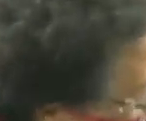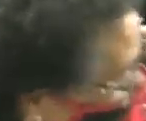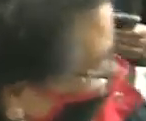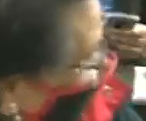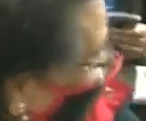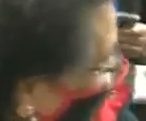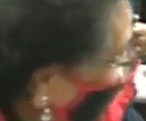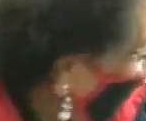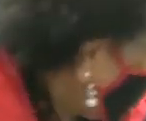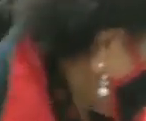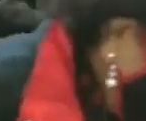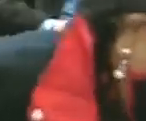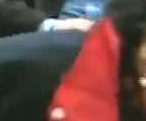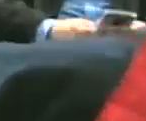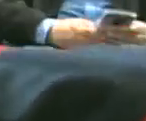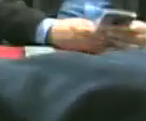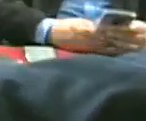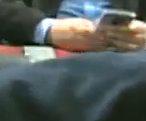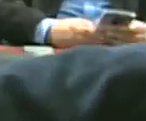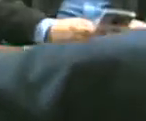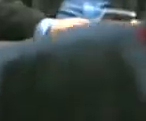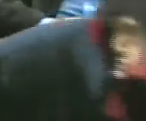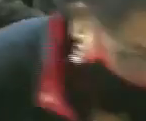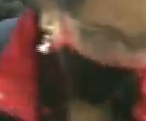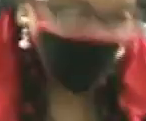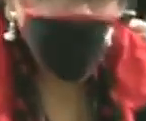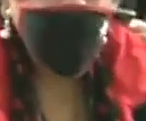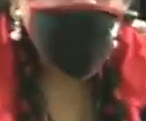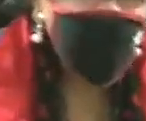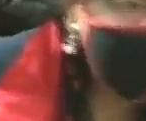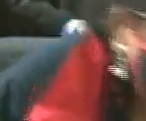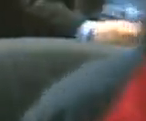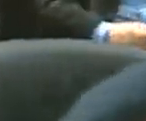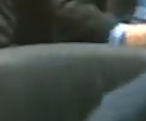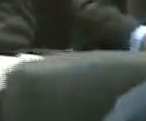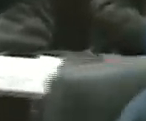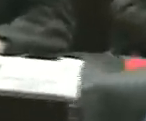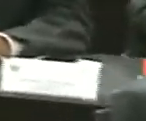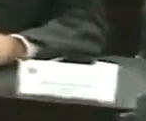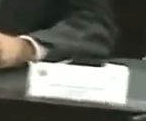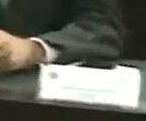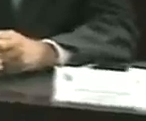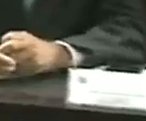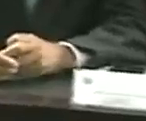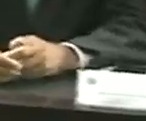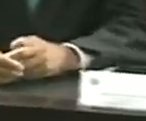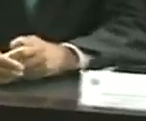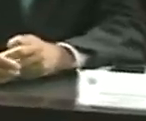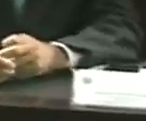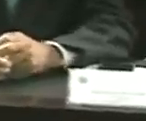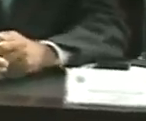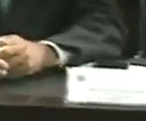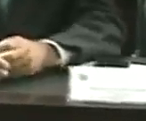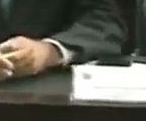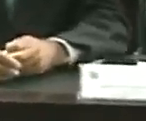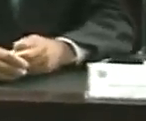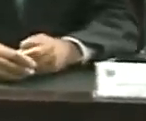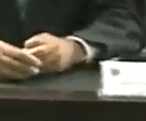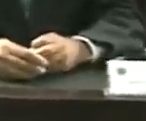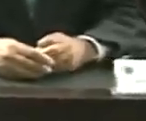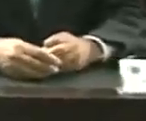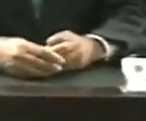primera autoridad, Nicolás Maduro Moros, hecho ocurrido exactamente el 4 de agosto del año 2018. 4 años exactamente se conmemora el